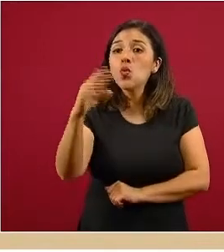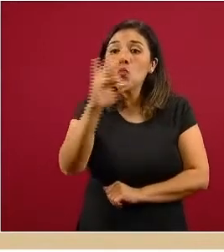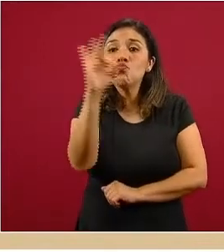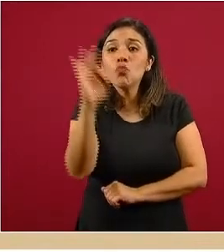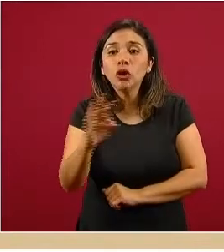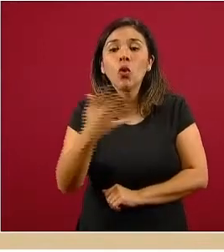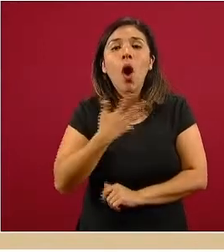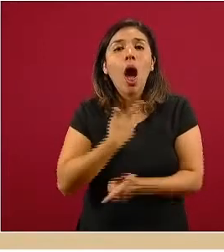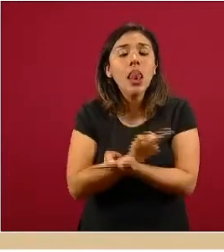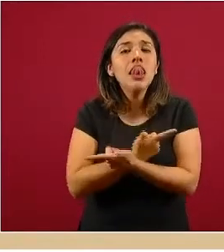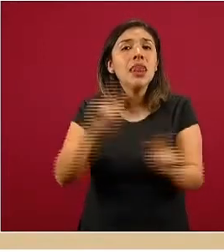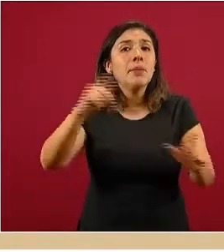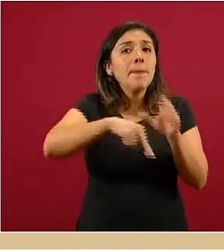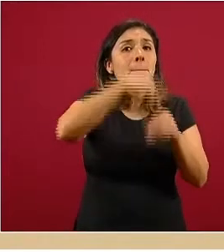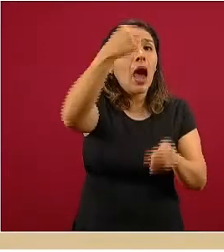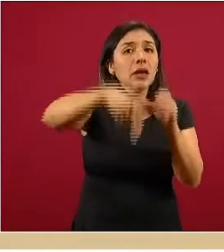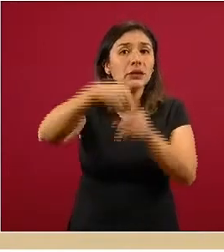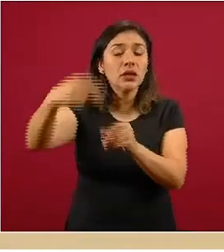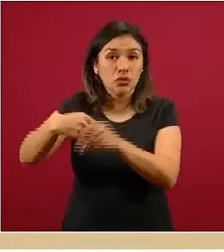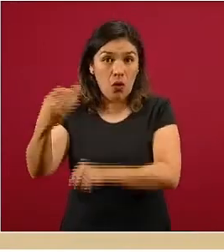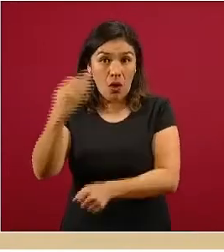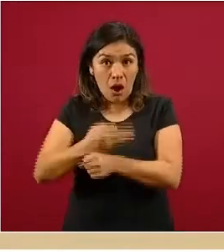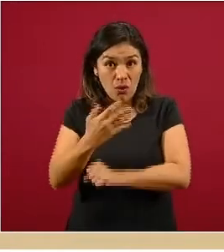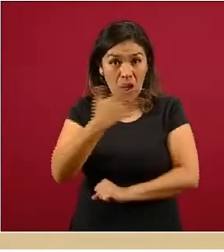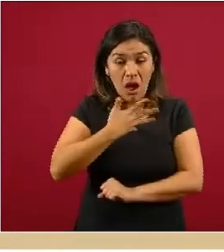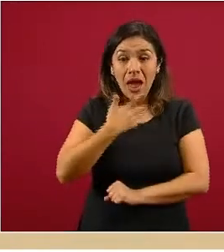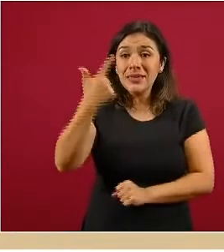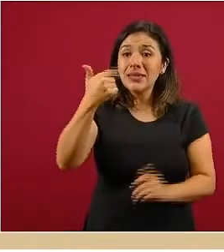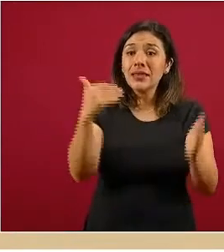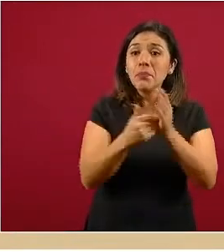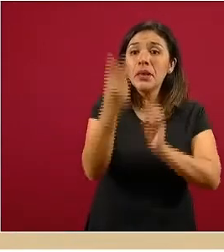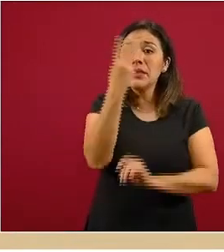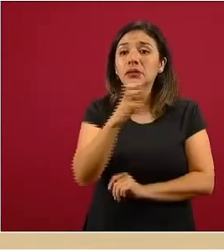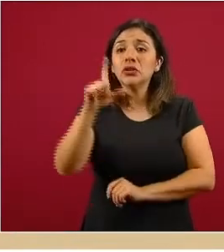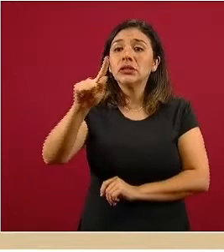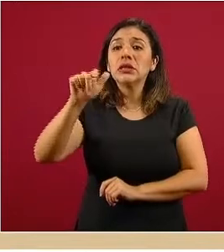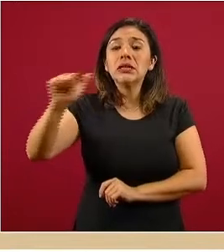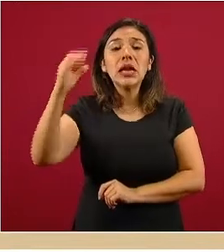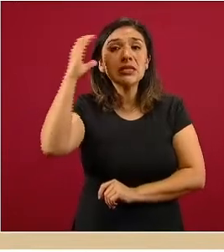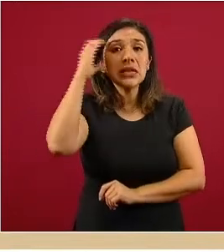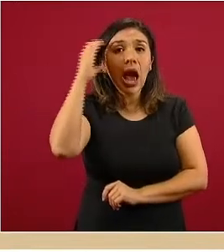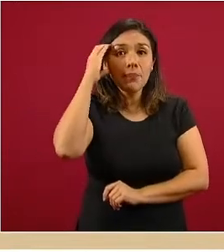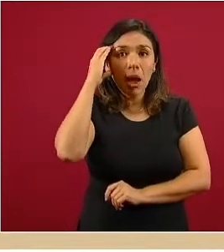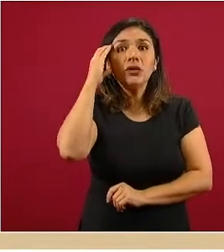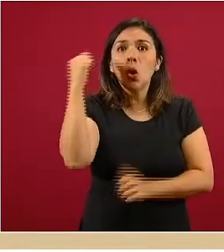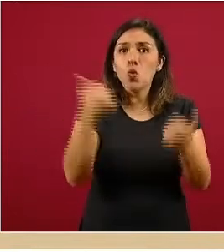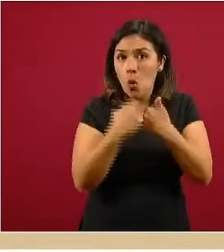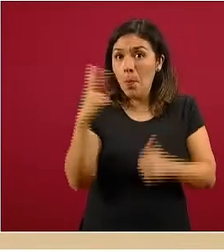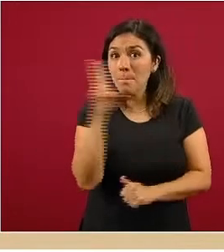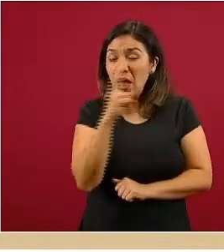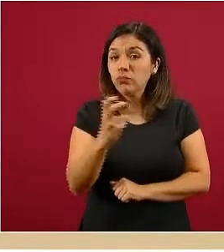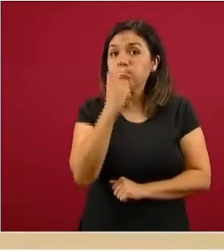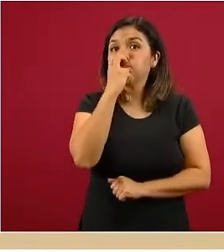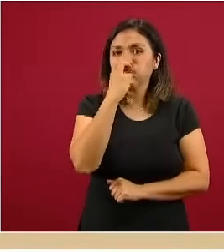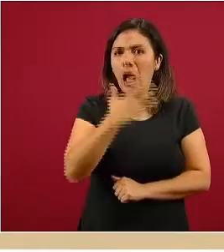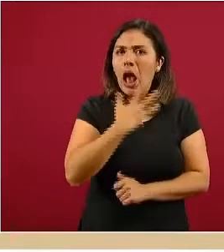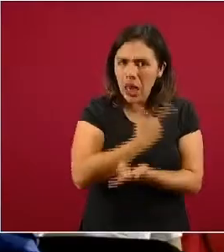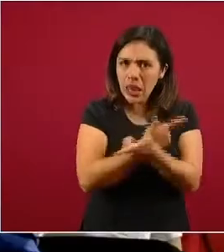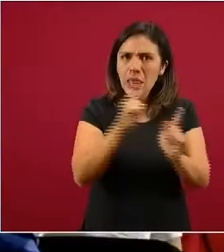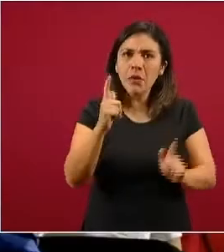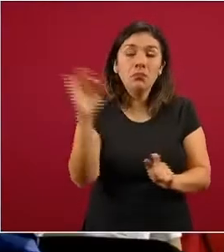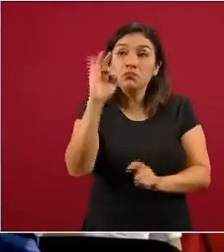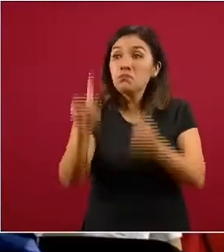seguido de Nayarit, Colima e Hidalgo, que tienen estos estados más del 50%